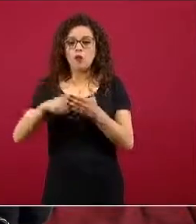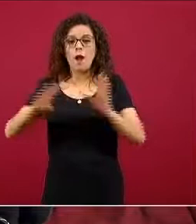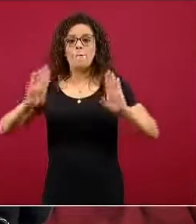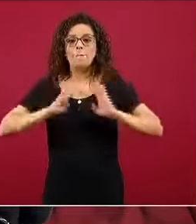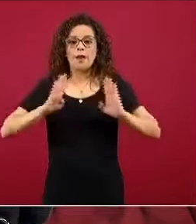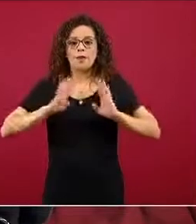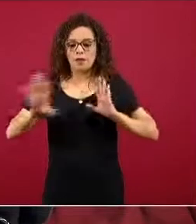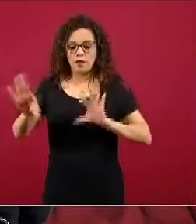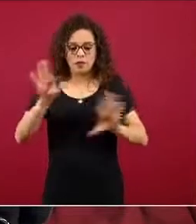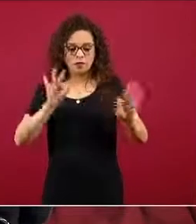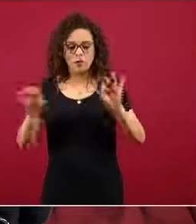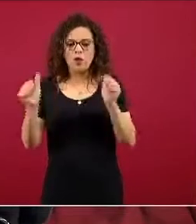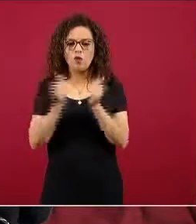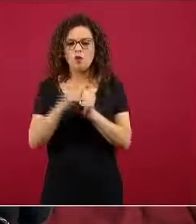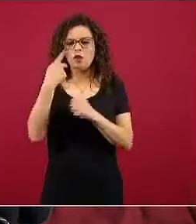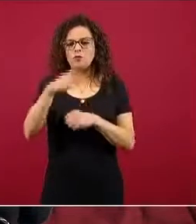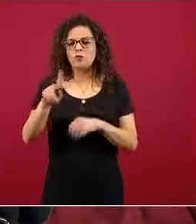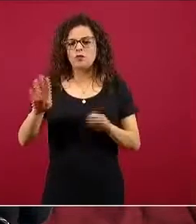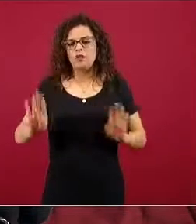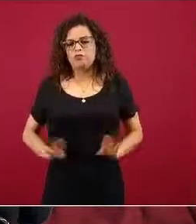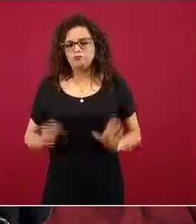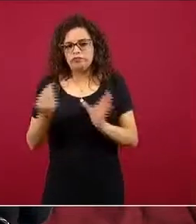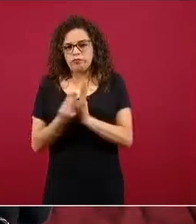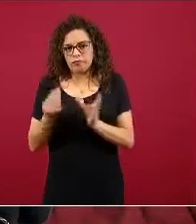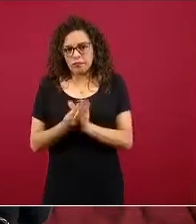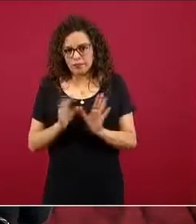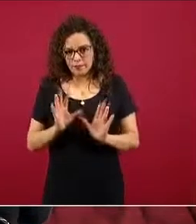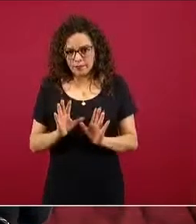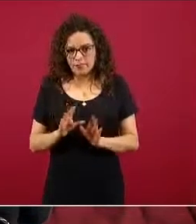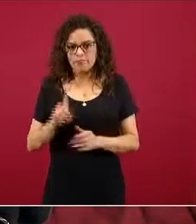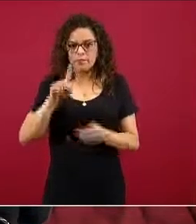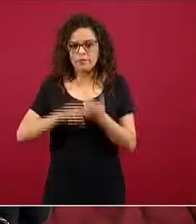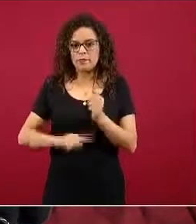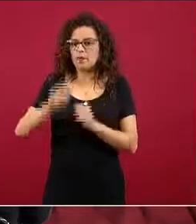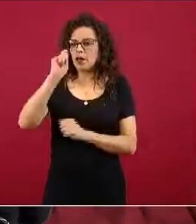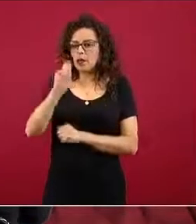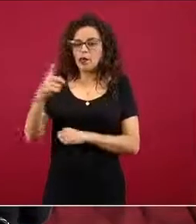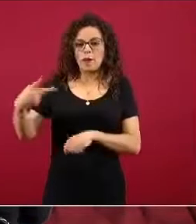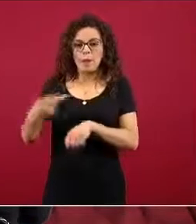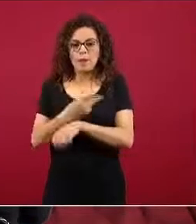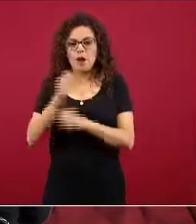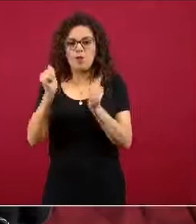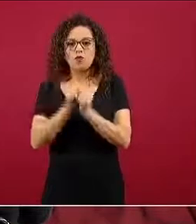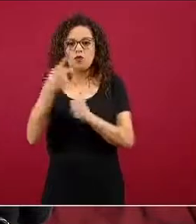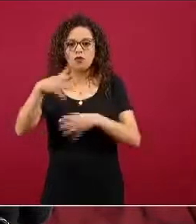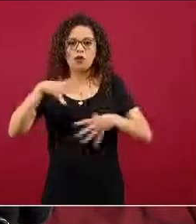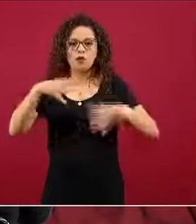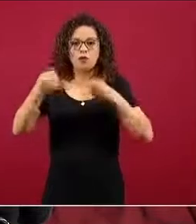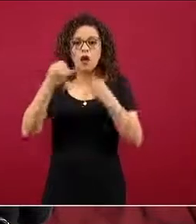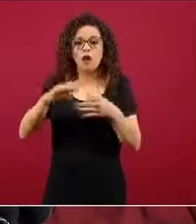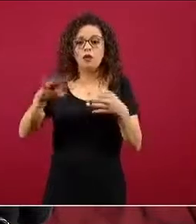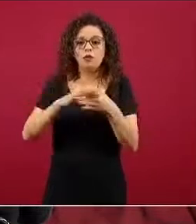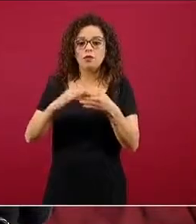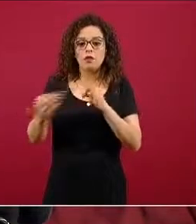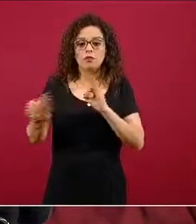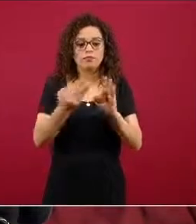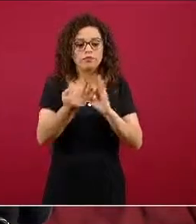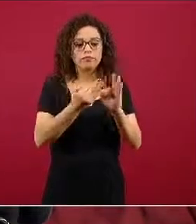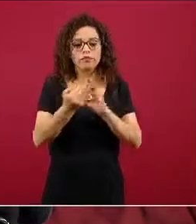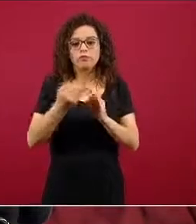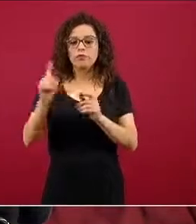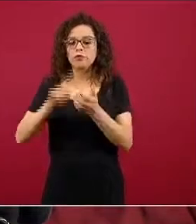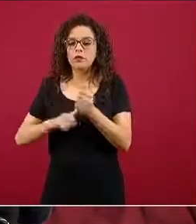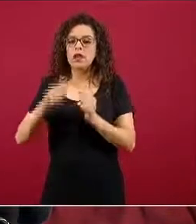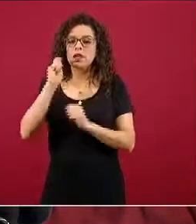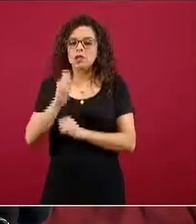a múltiples criterios, que incluye la realidad epidemiológica, la tendencia de la ocurrencia y la proximidad y densidad de las unidades